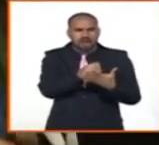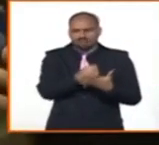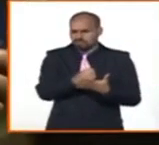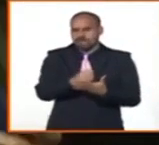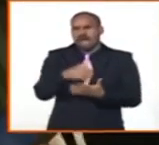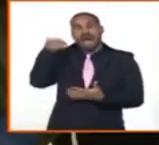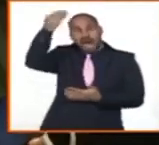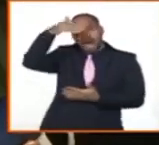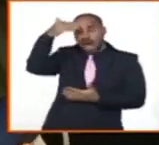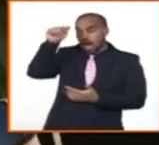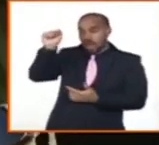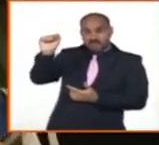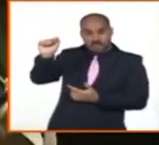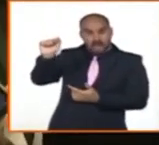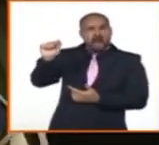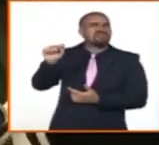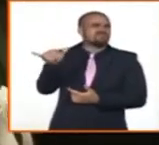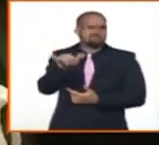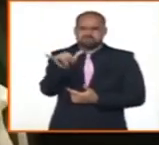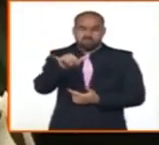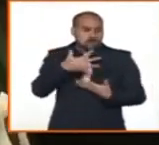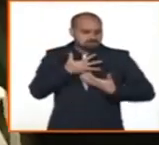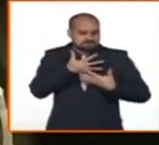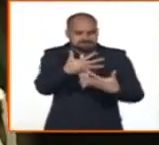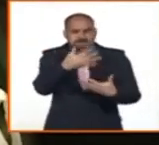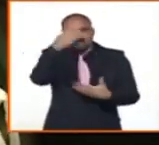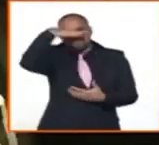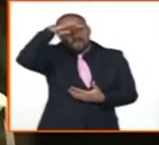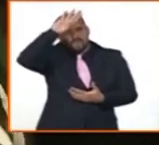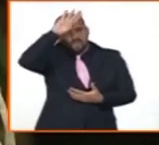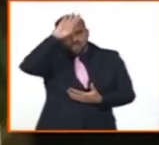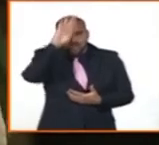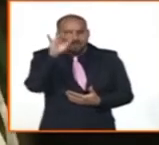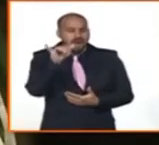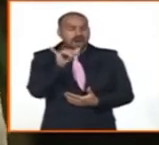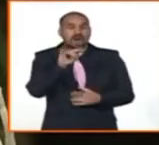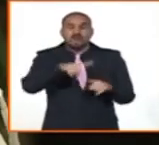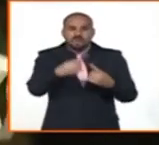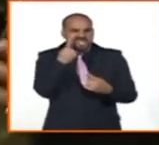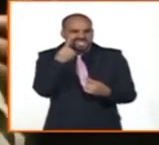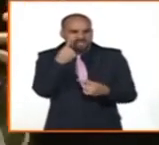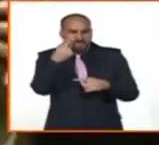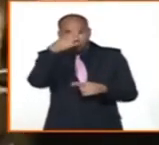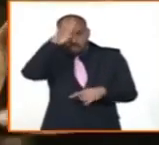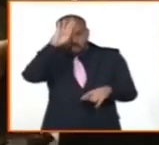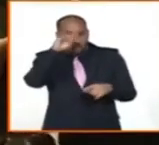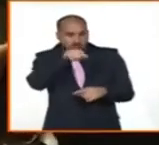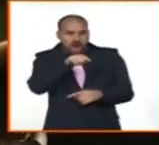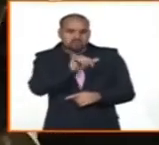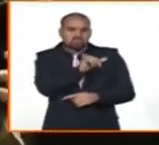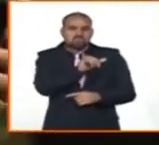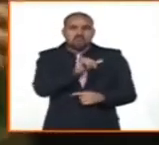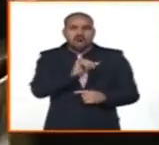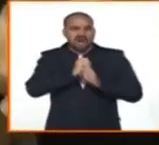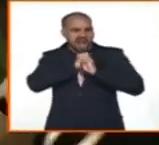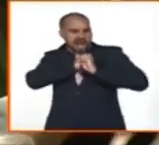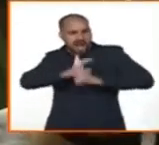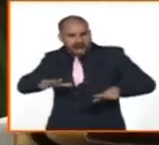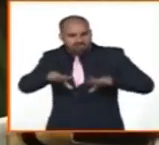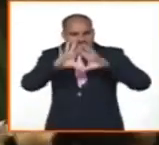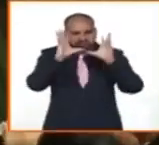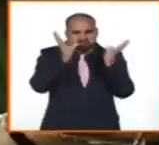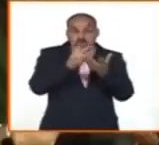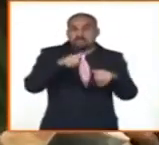inmenso, inmenso, espiritual, político, de ético sobre todo. Porque cuando hablan de los